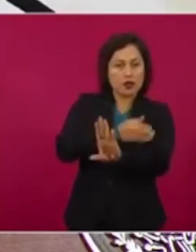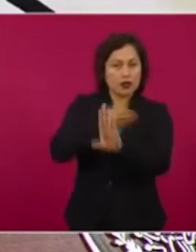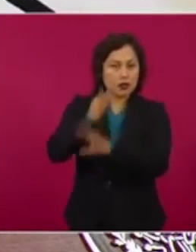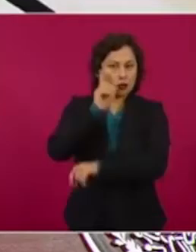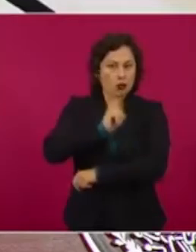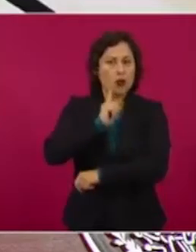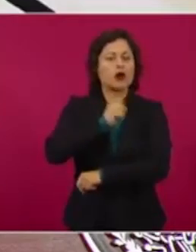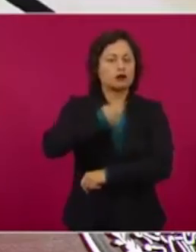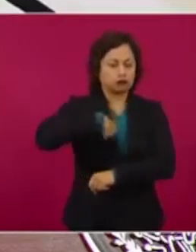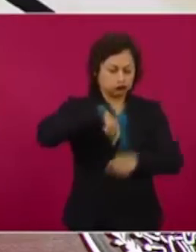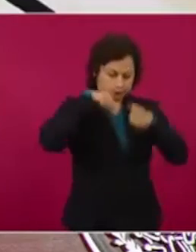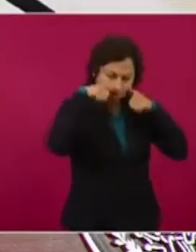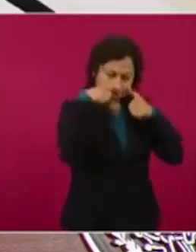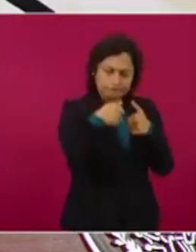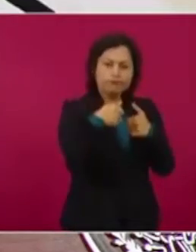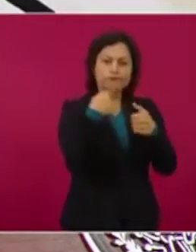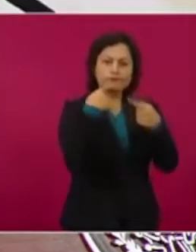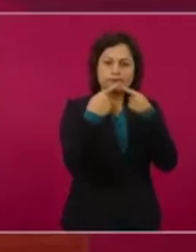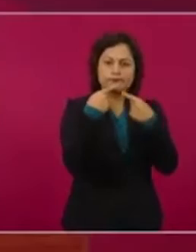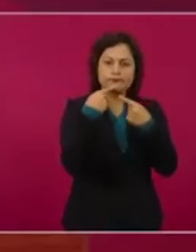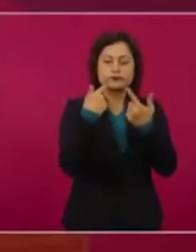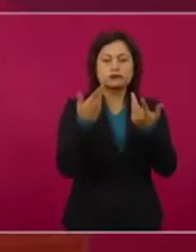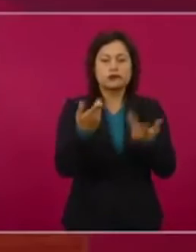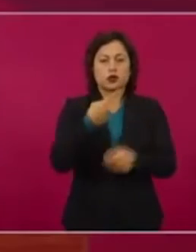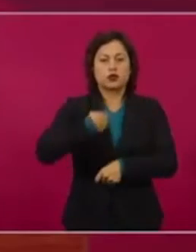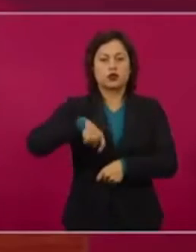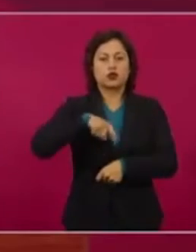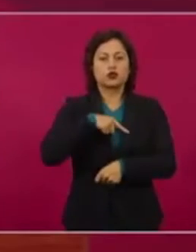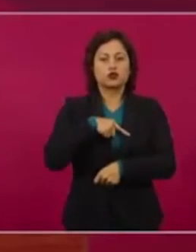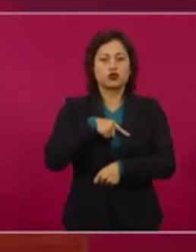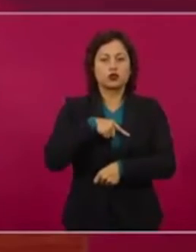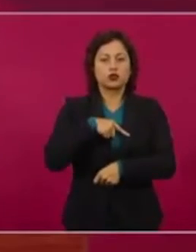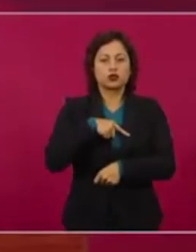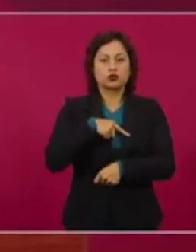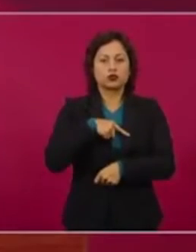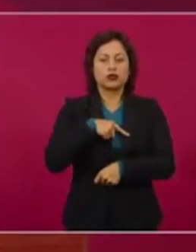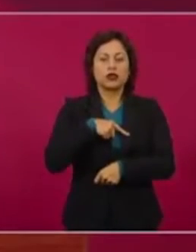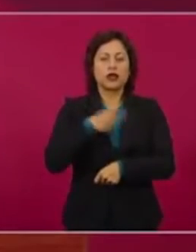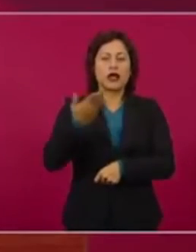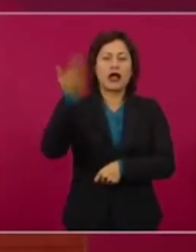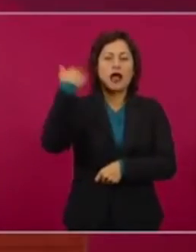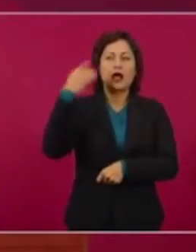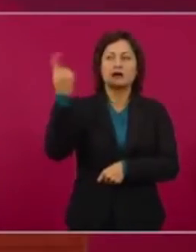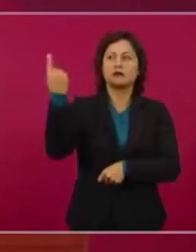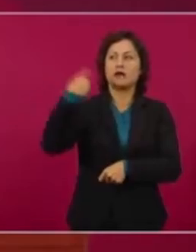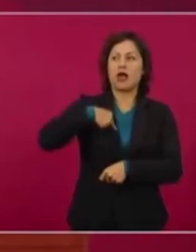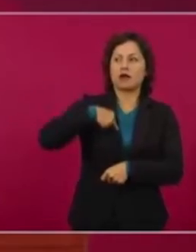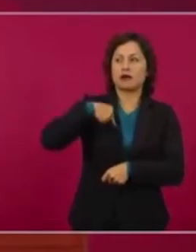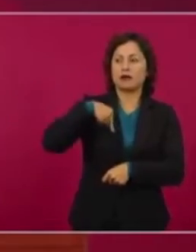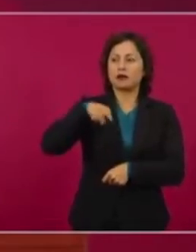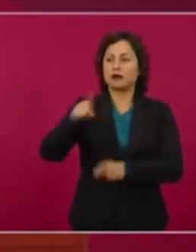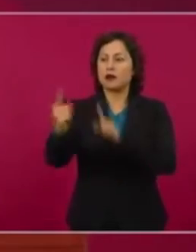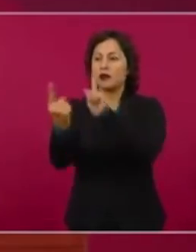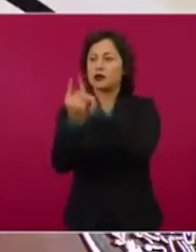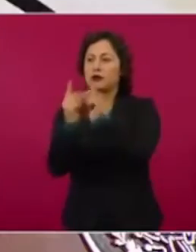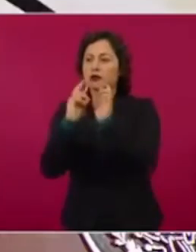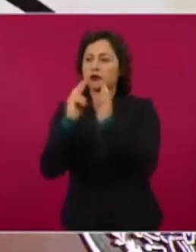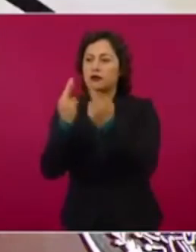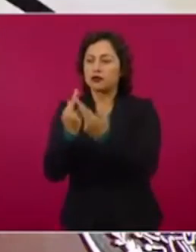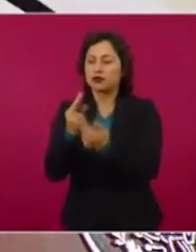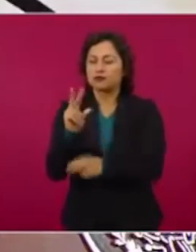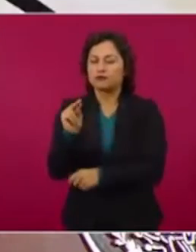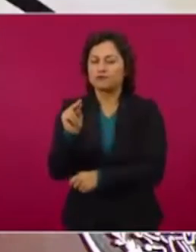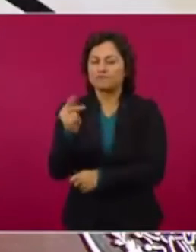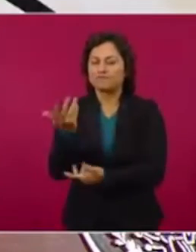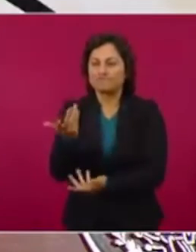pretexto para no haberla visto cuando así se me instruyó. Ofrezco una disculpa también al señor presidente